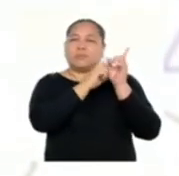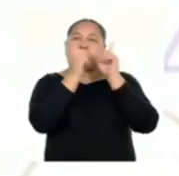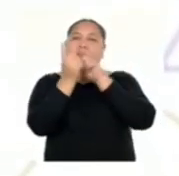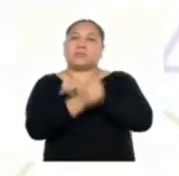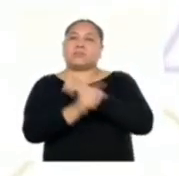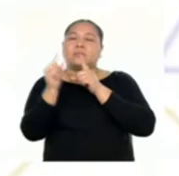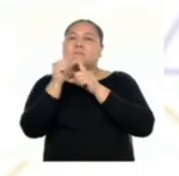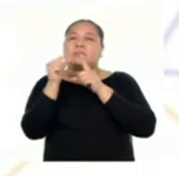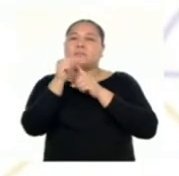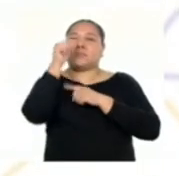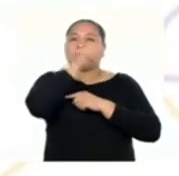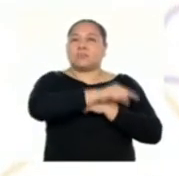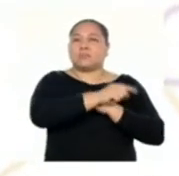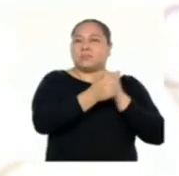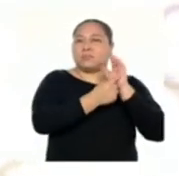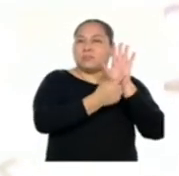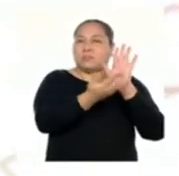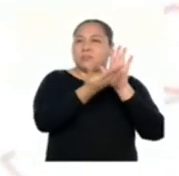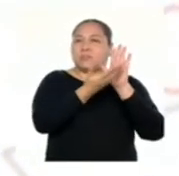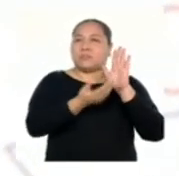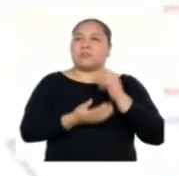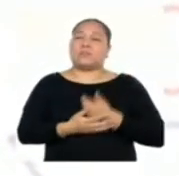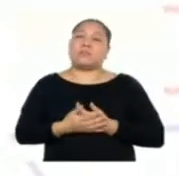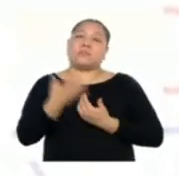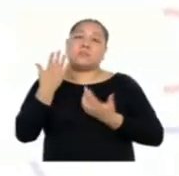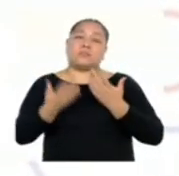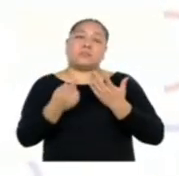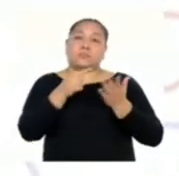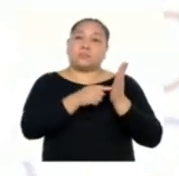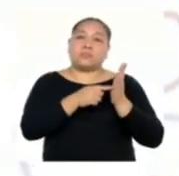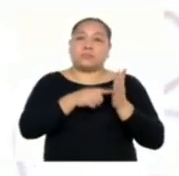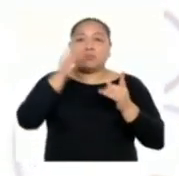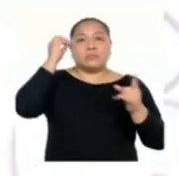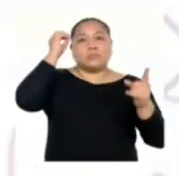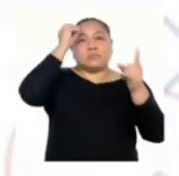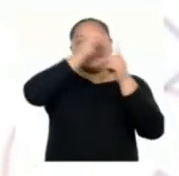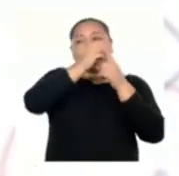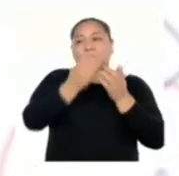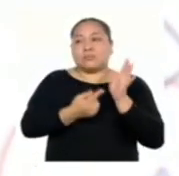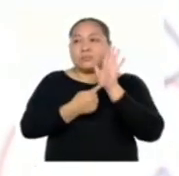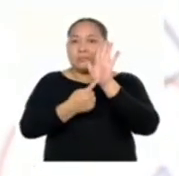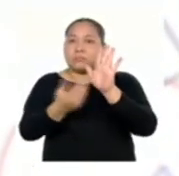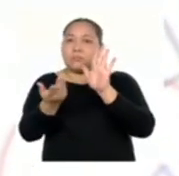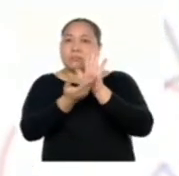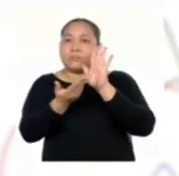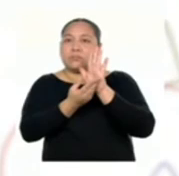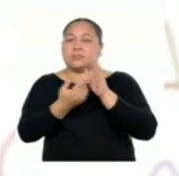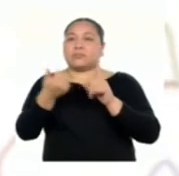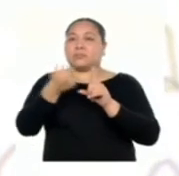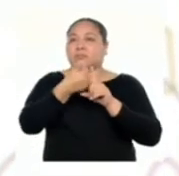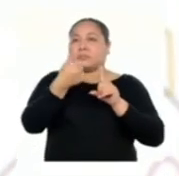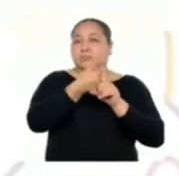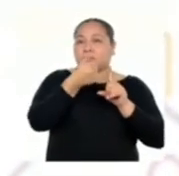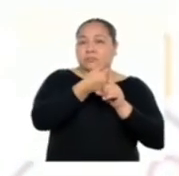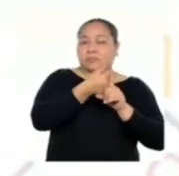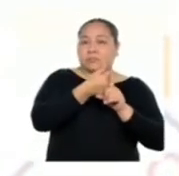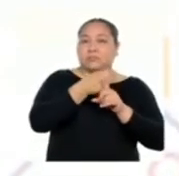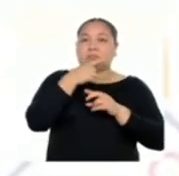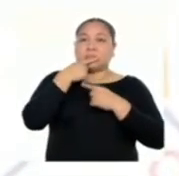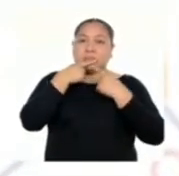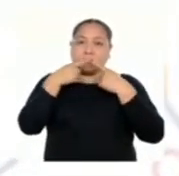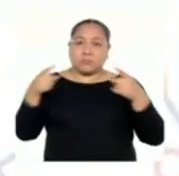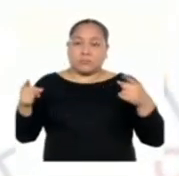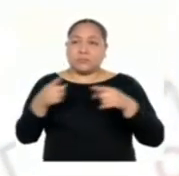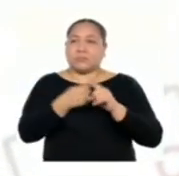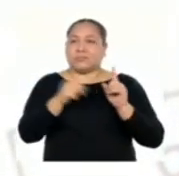palabras el testimonio que nos ofrecen. Pueden haber tenido por objeto comunicar su propio mensaje, pero no